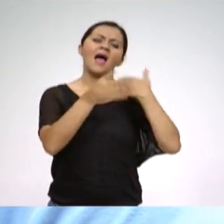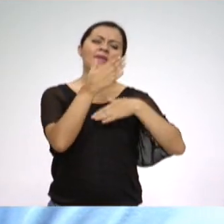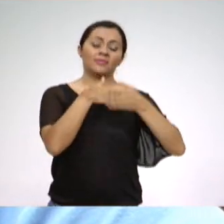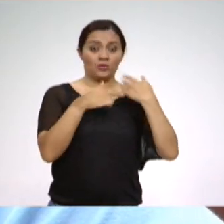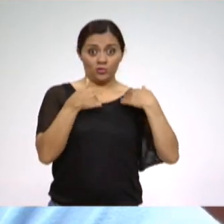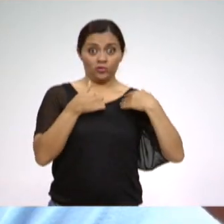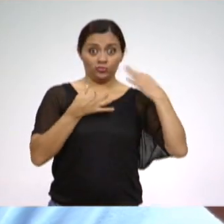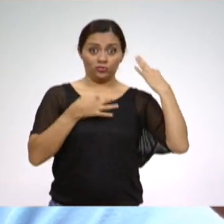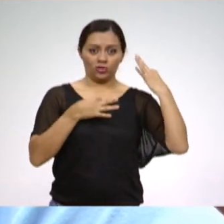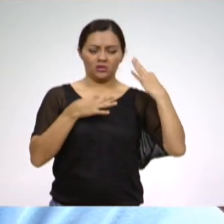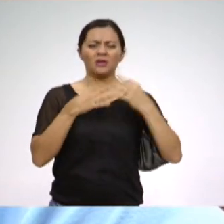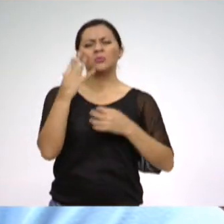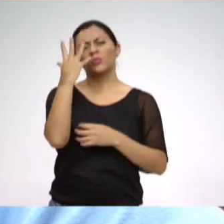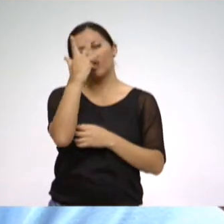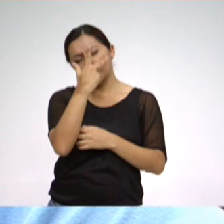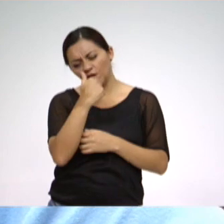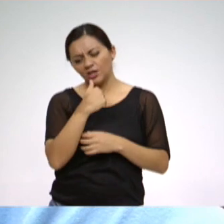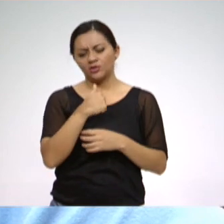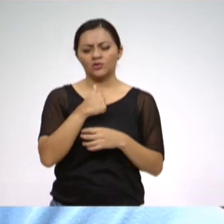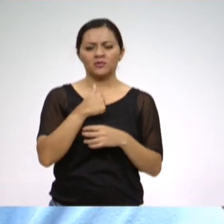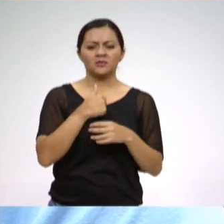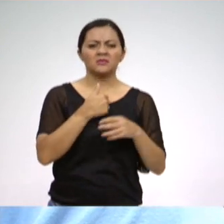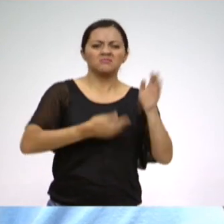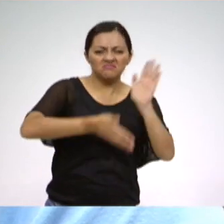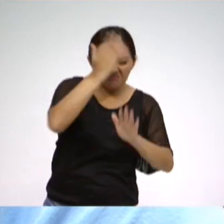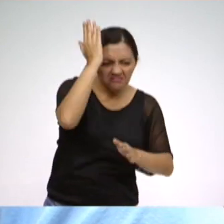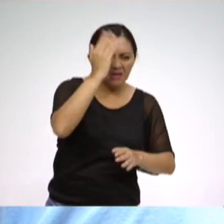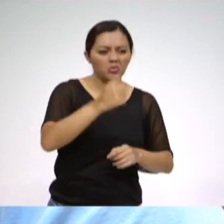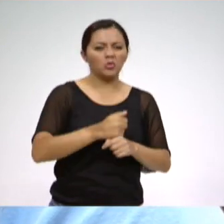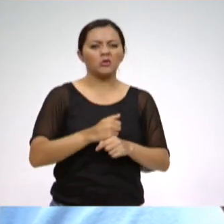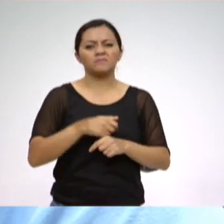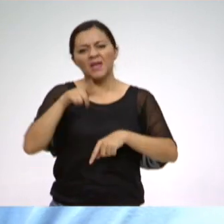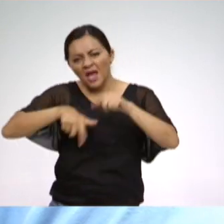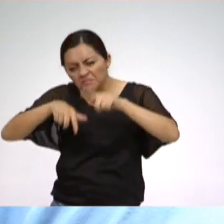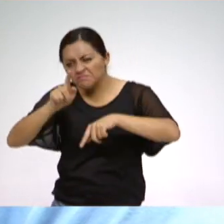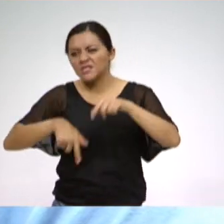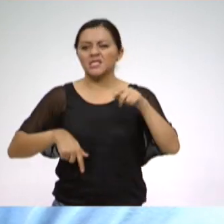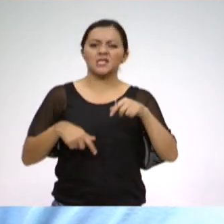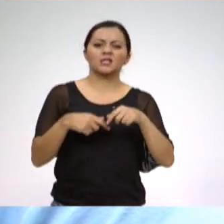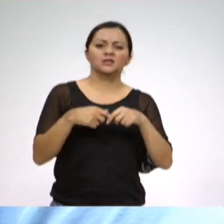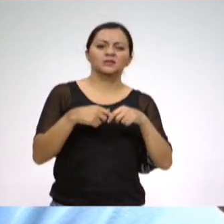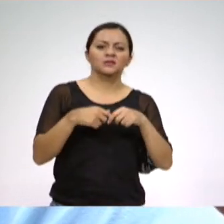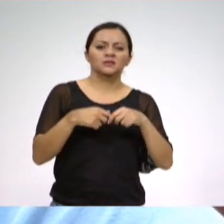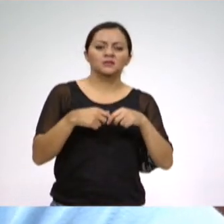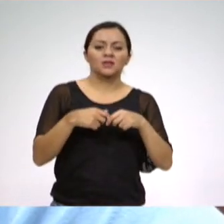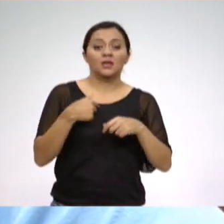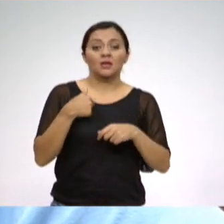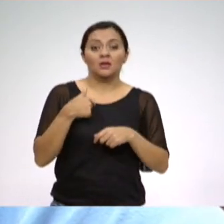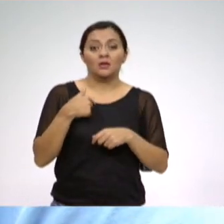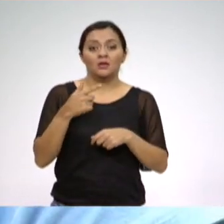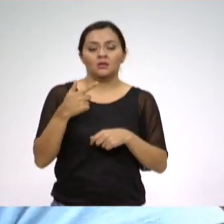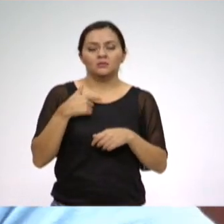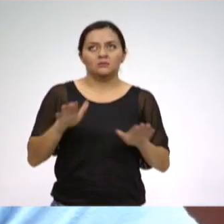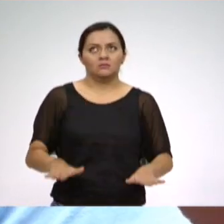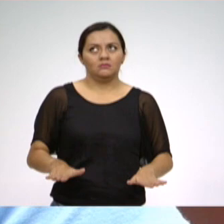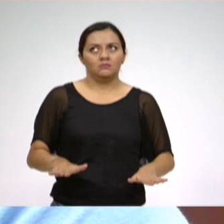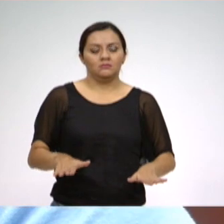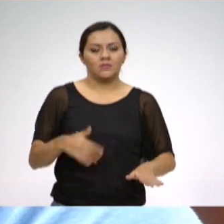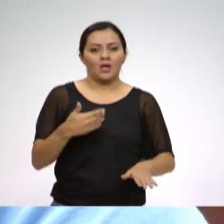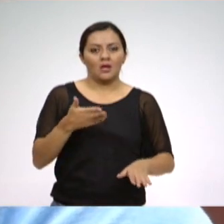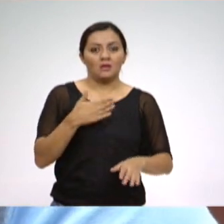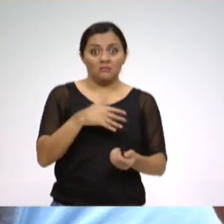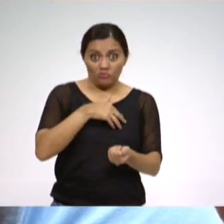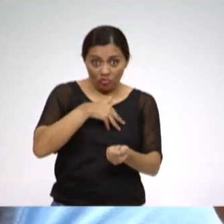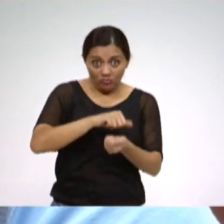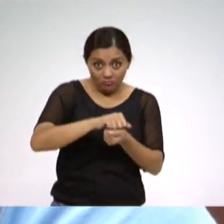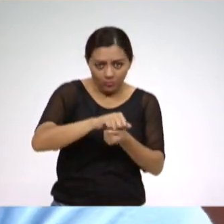era todo lindo porque yo podía hacer todo, salía ahora me toca poner los pies en la tierra. Antes yo no lavaba,